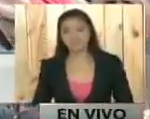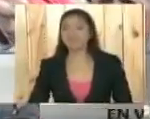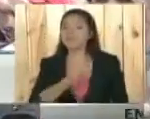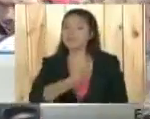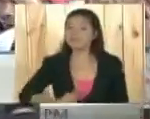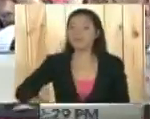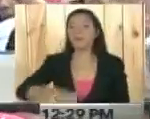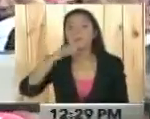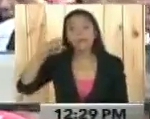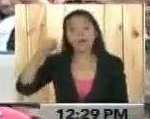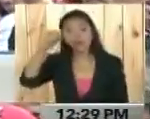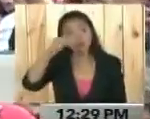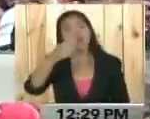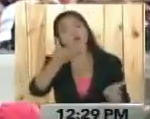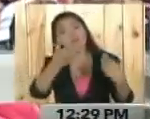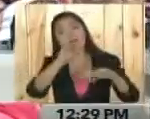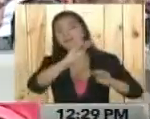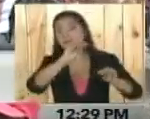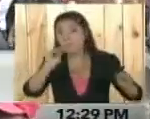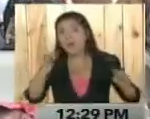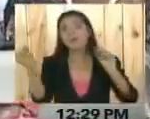presidente Maduro ha llamado al diálogo,